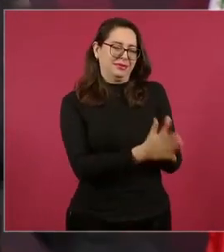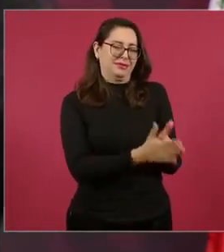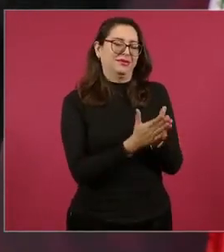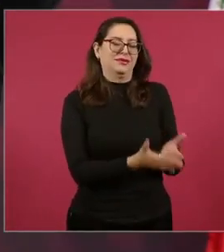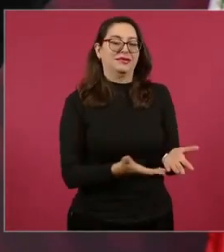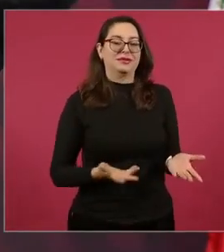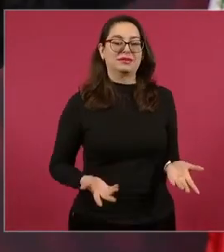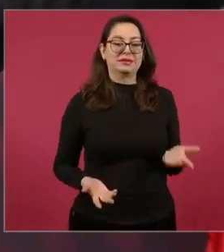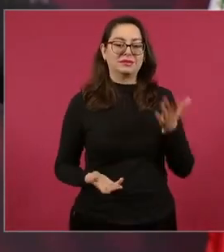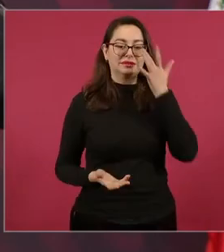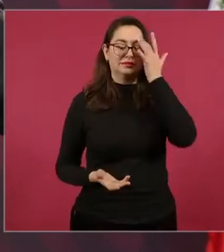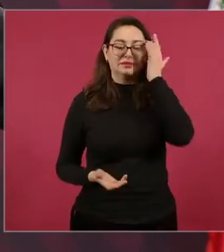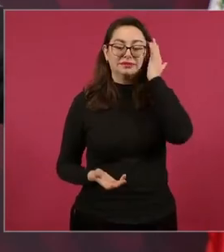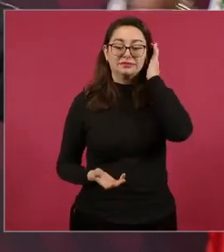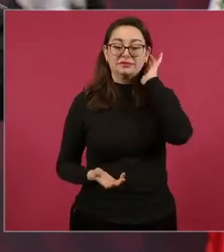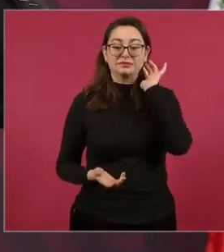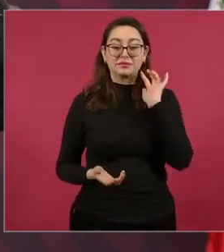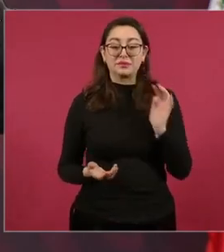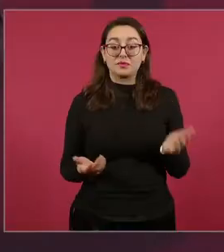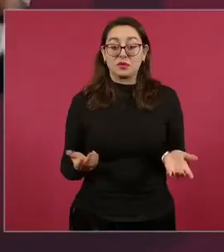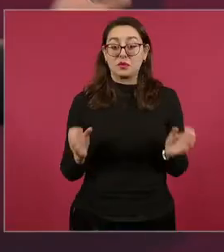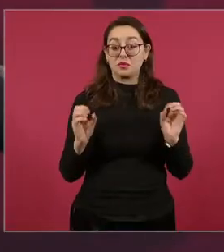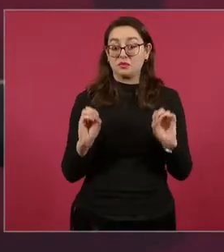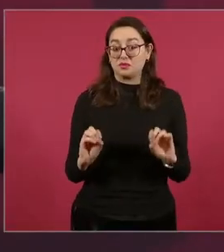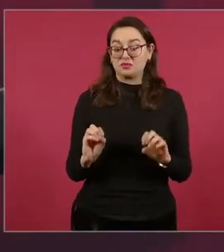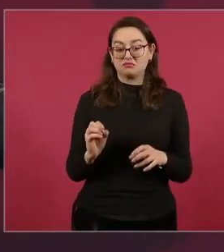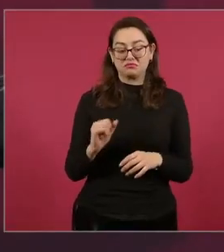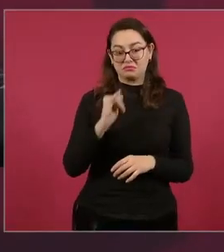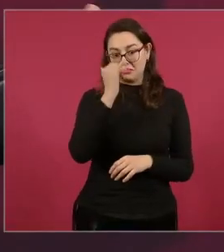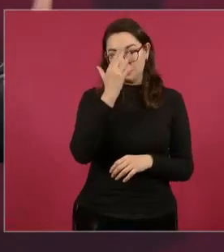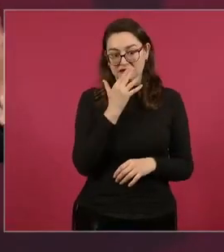o que García Luna, ¿no?